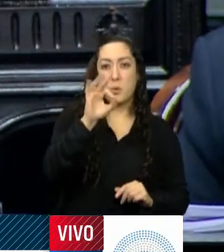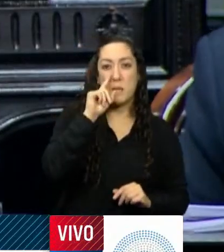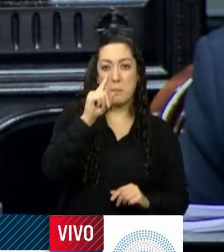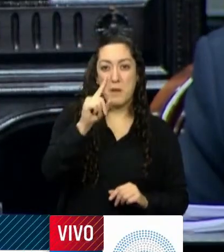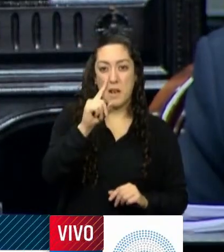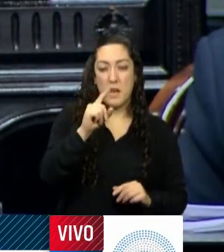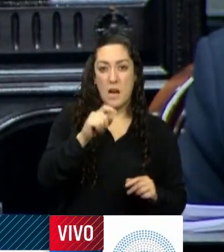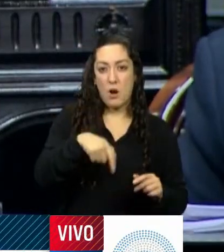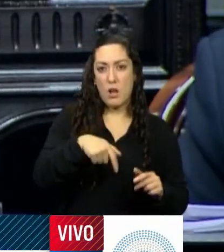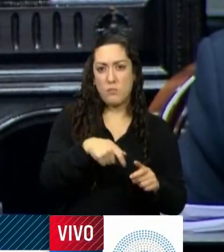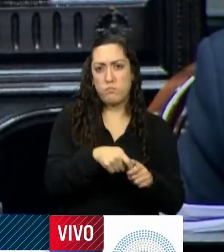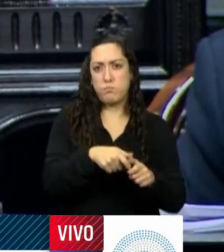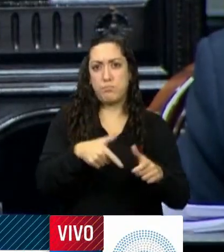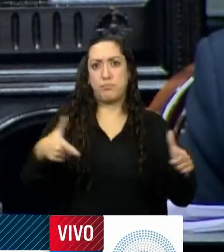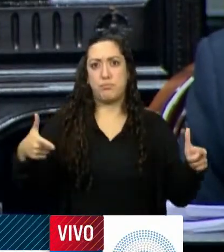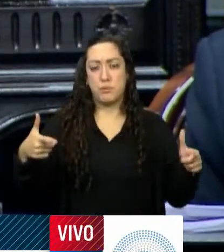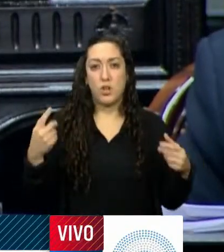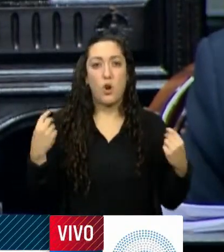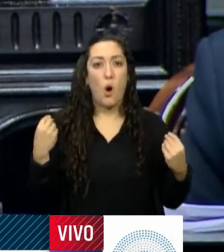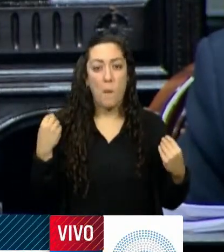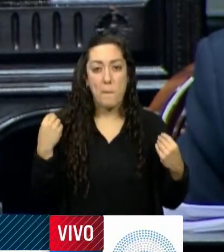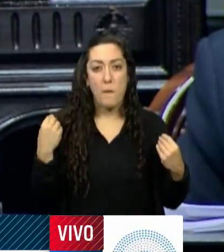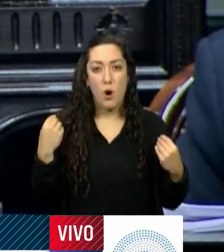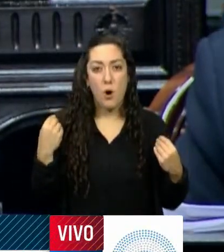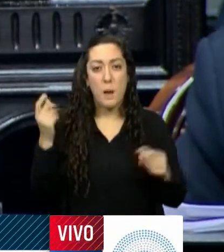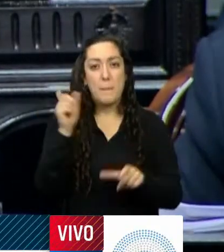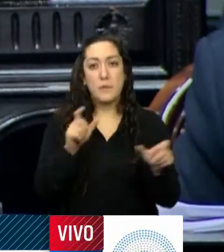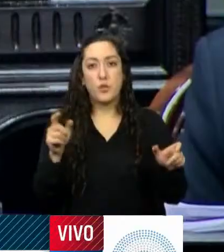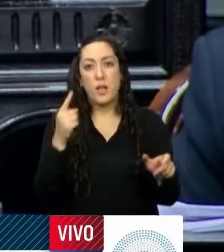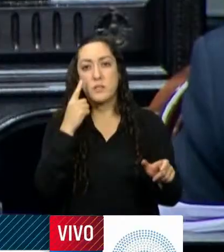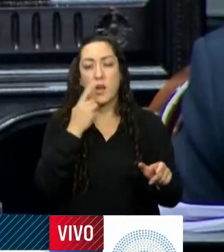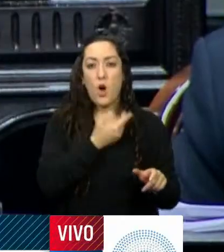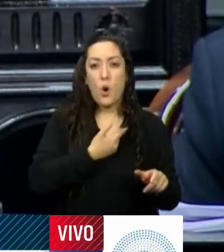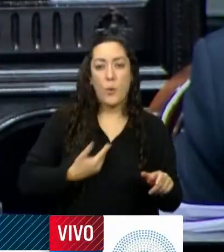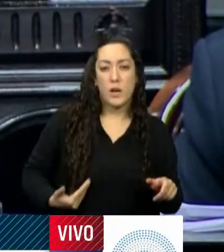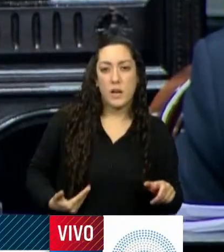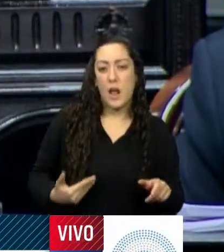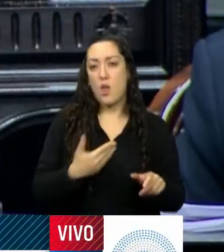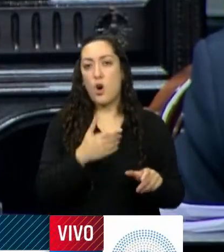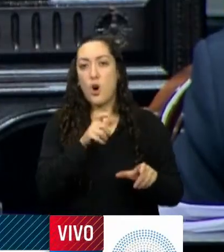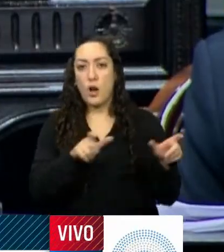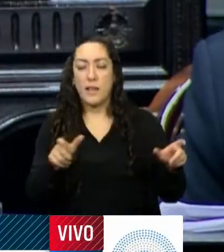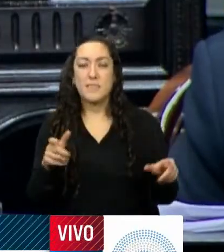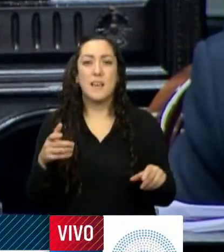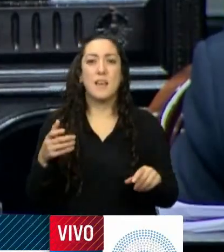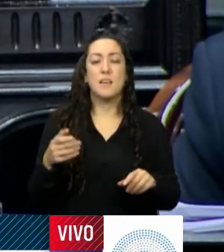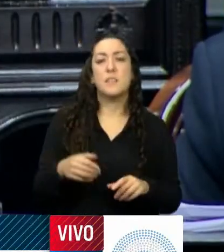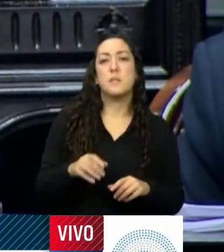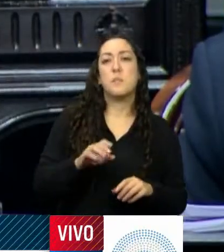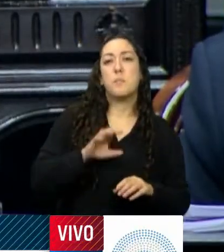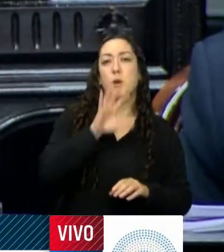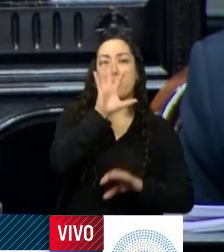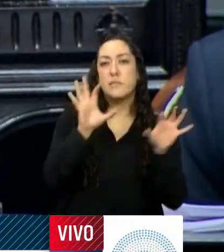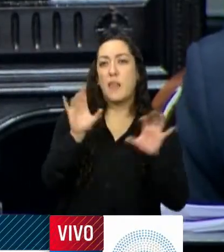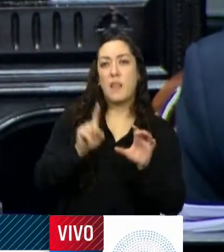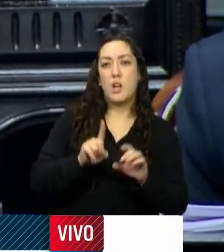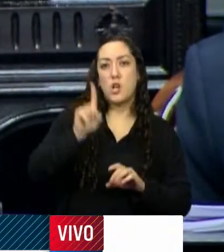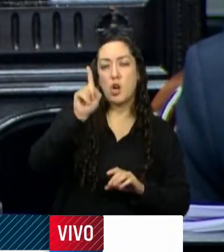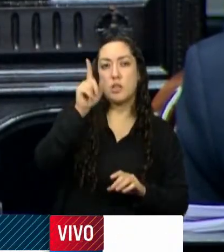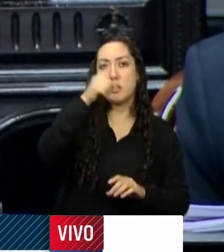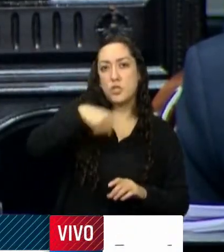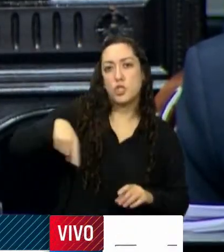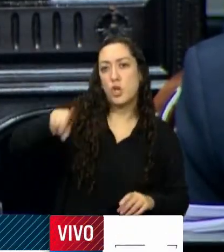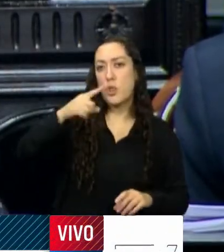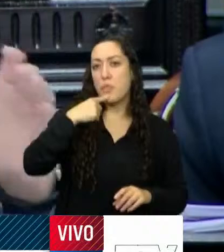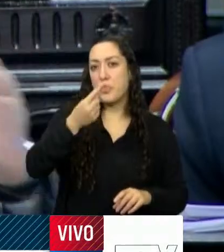¿Qué pasó? ¿Cómo nos enfermamos? Bueno, escuchamos a gobernadores, a jefes de gabinete de provincias del norte, diciendo que